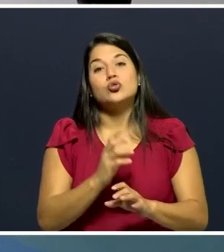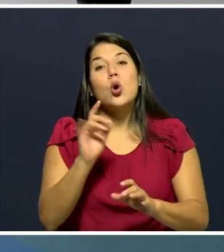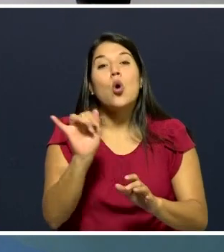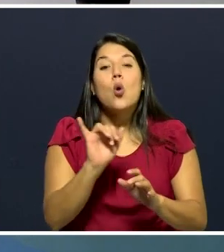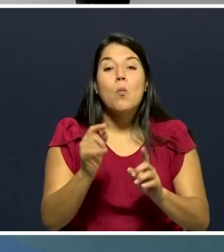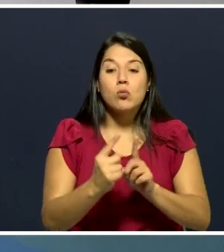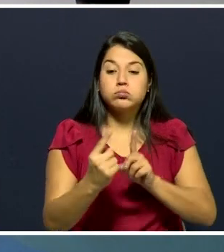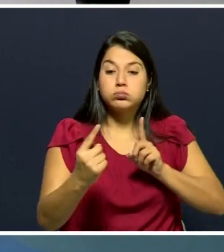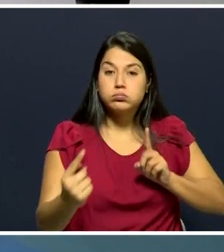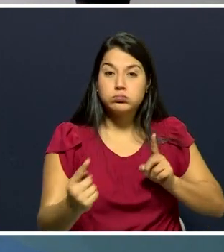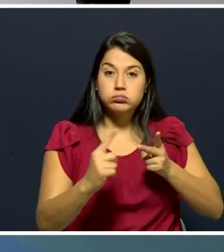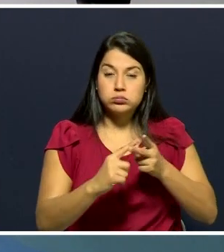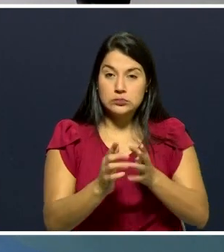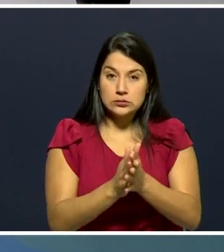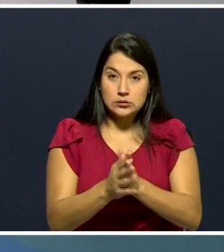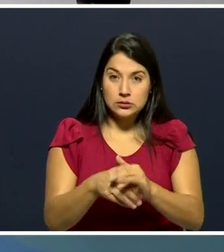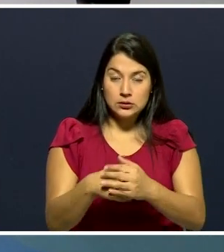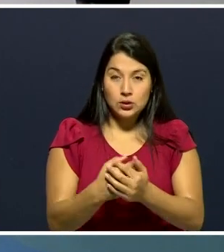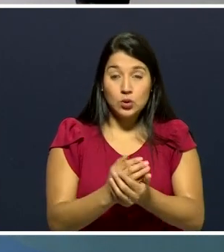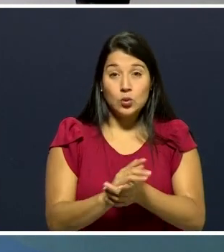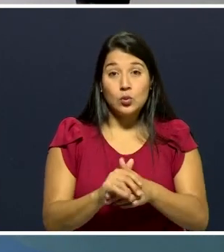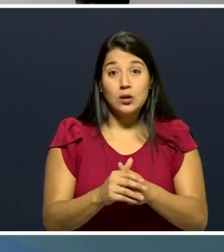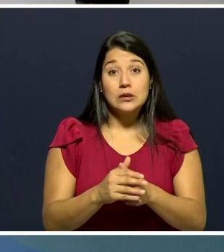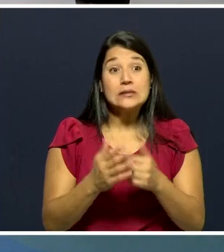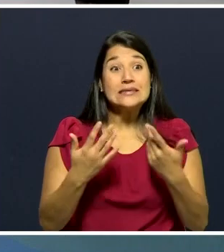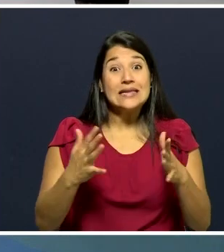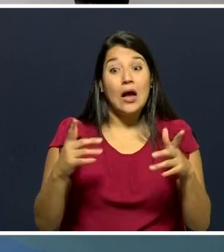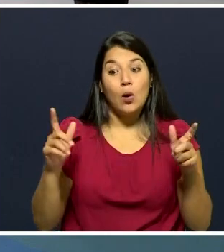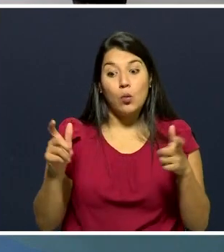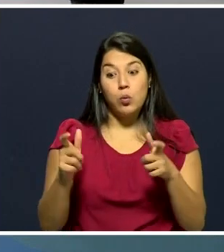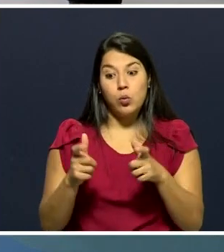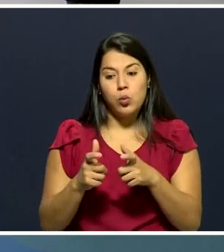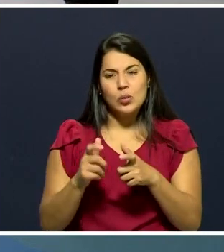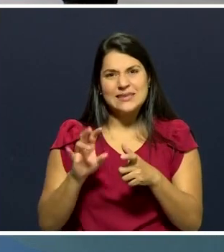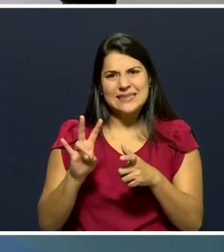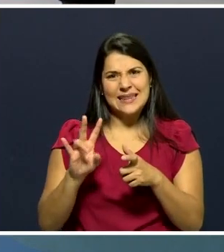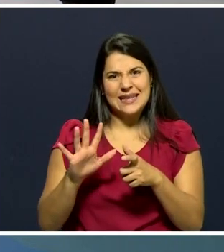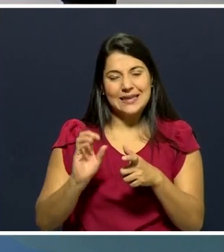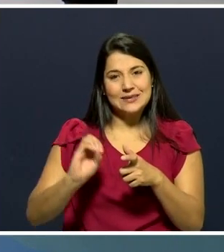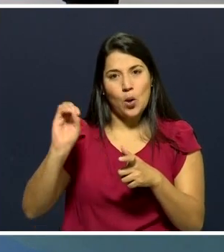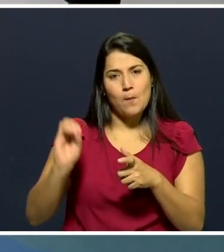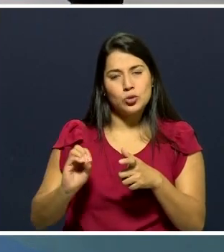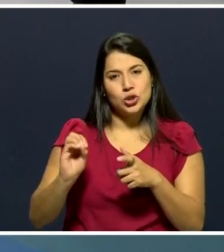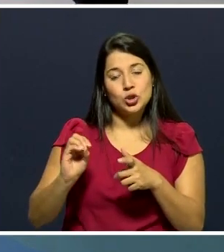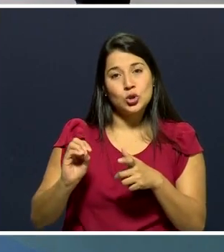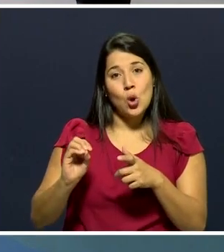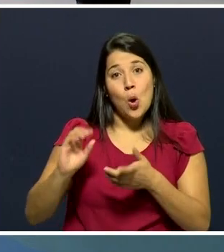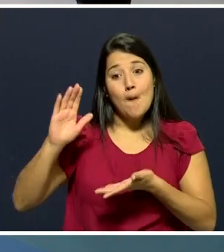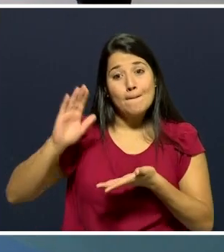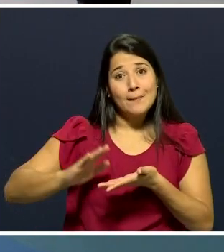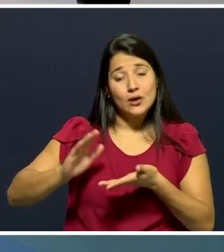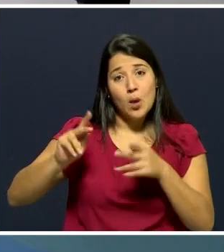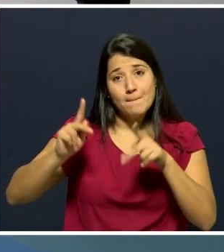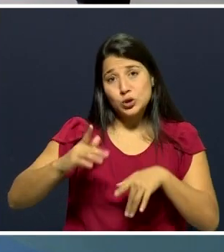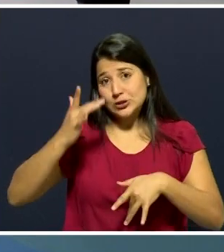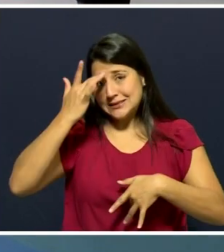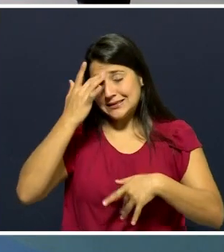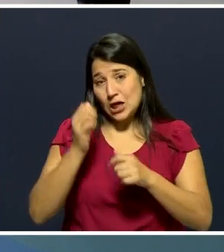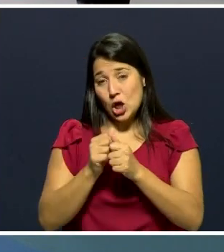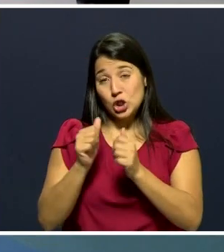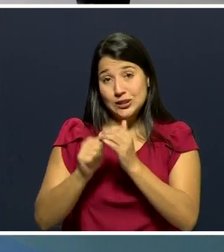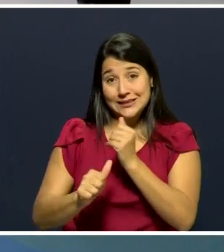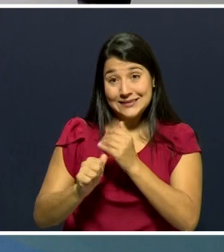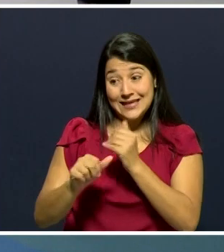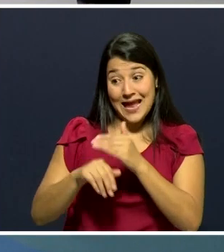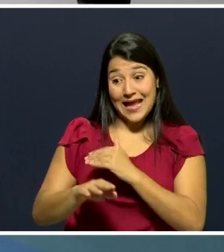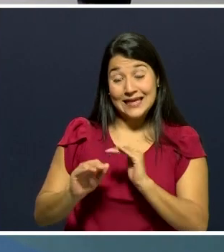colectiva. Por cierto, bajaron tremendamente, 75% menos las diarreas infantiles en el